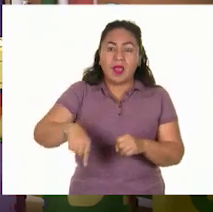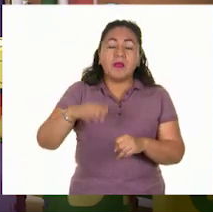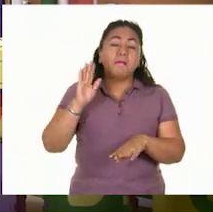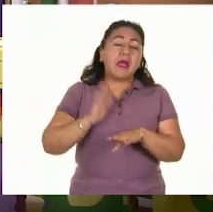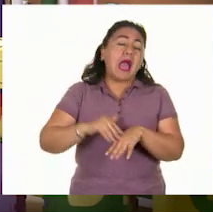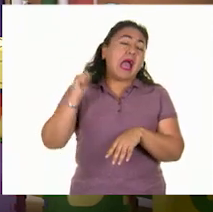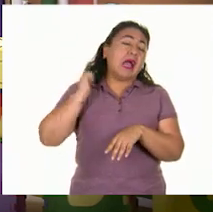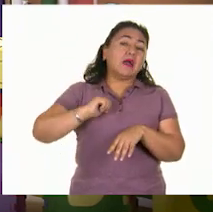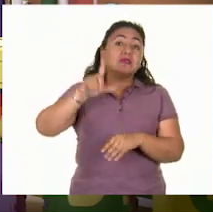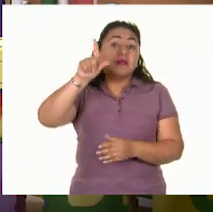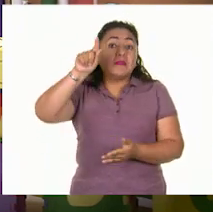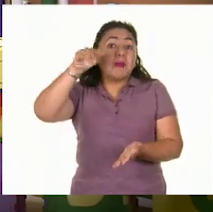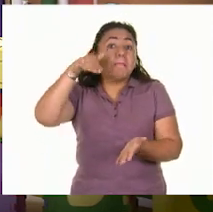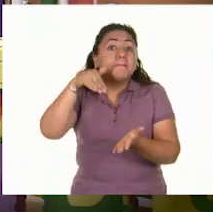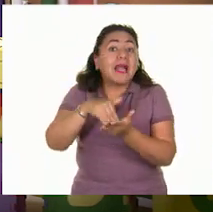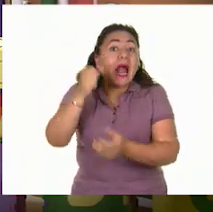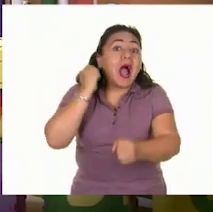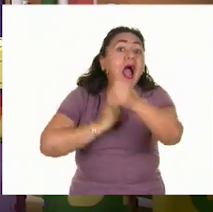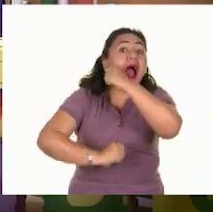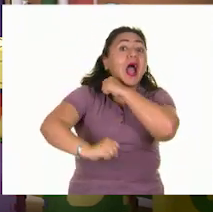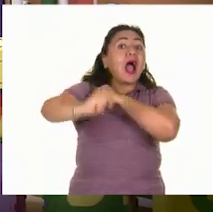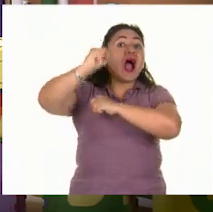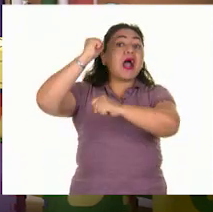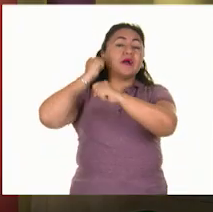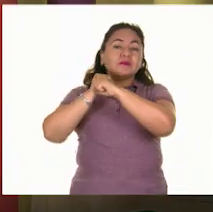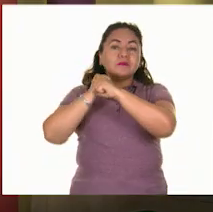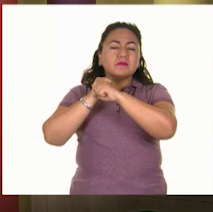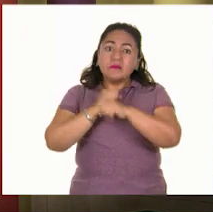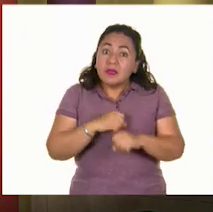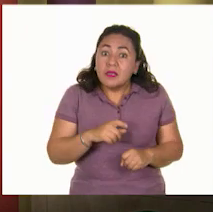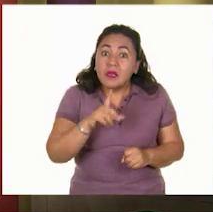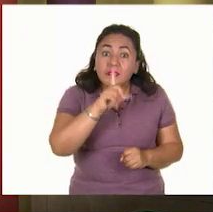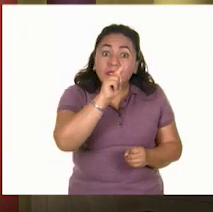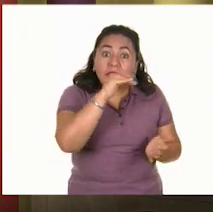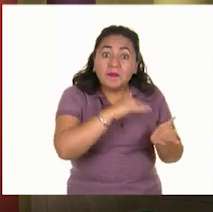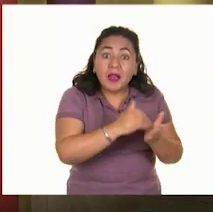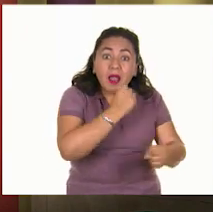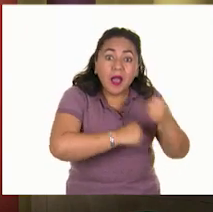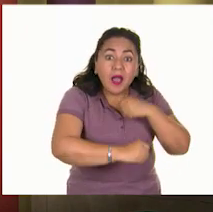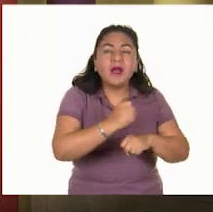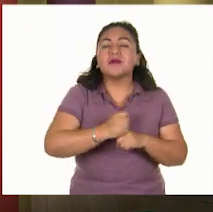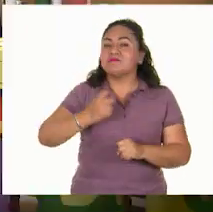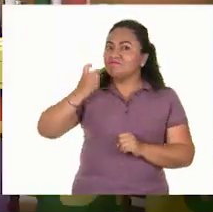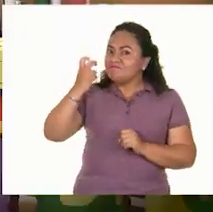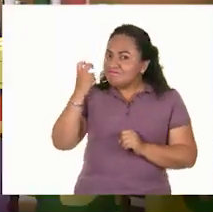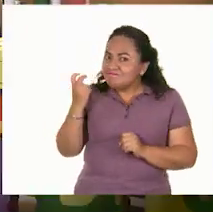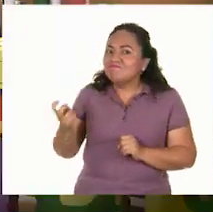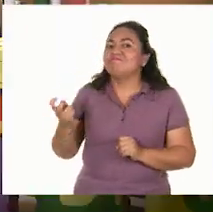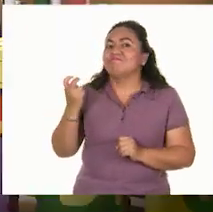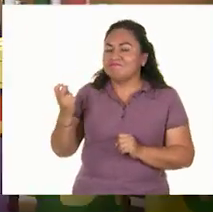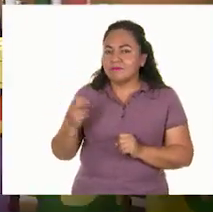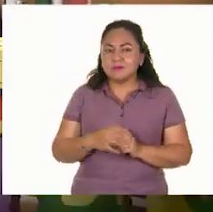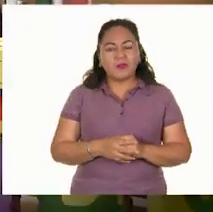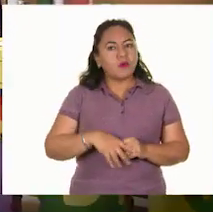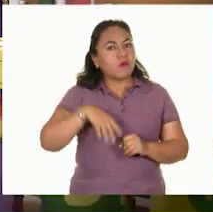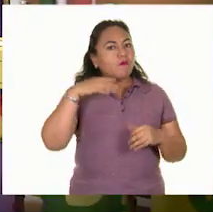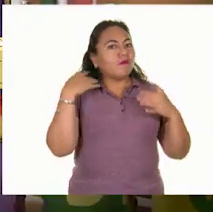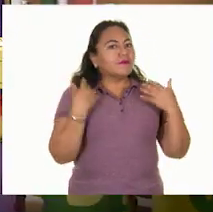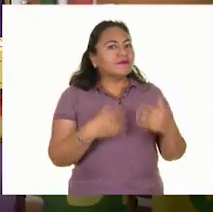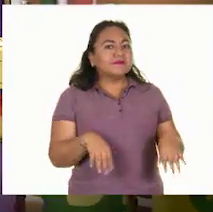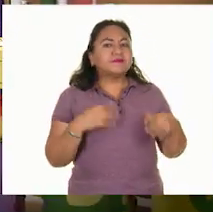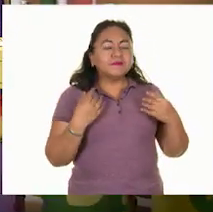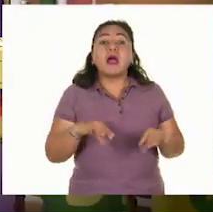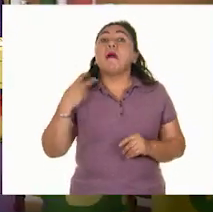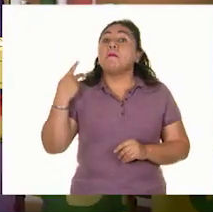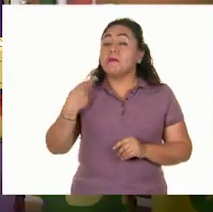de 70,000 años. ¿70,000 años? Así es, así es. ¡Ay! Y,